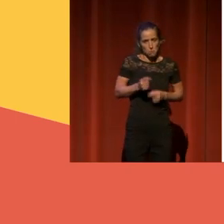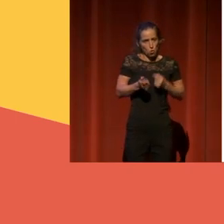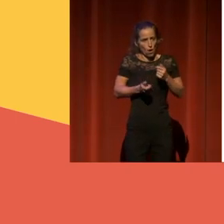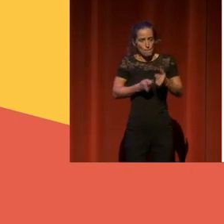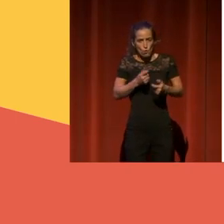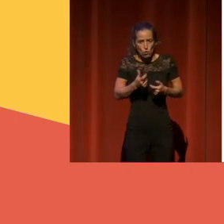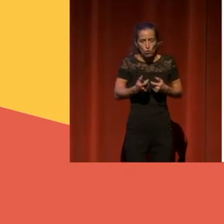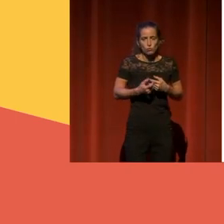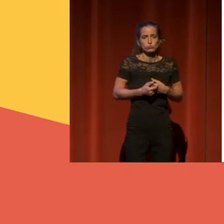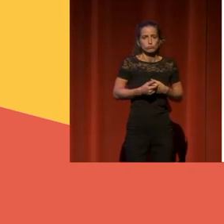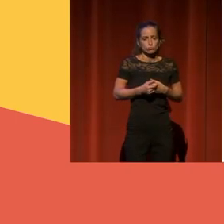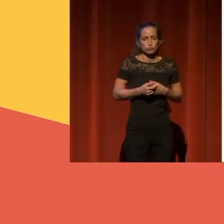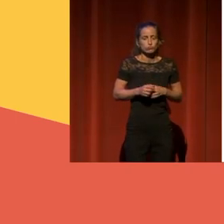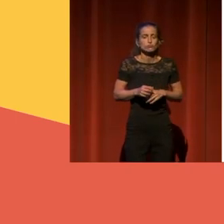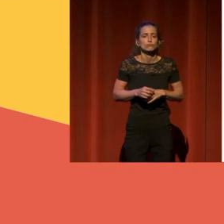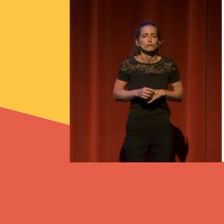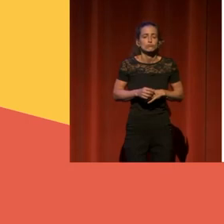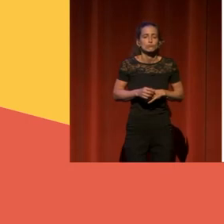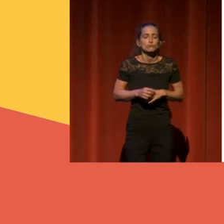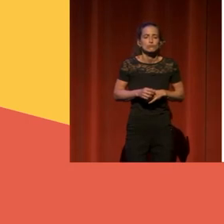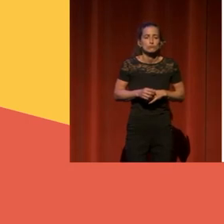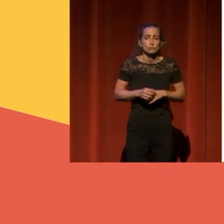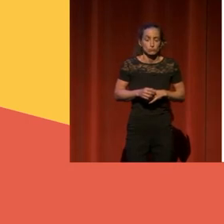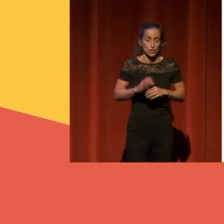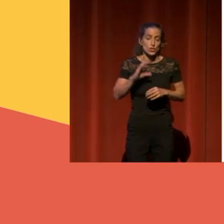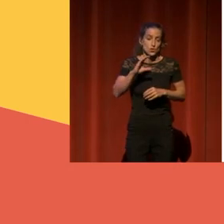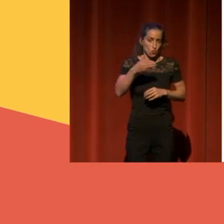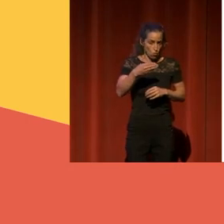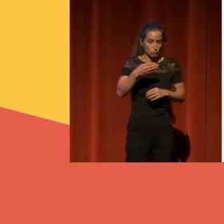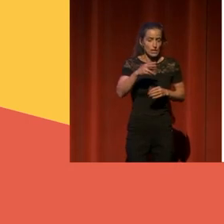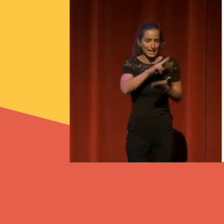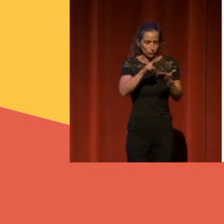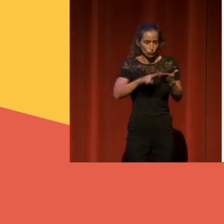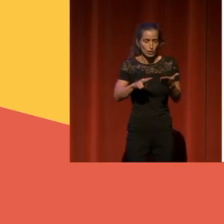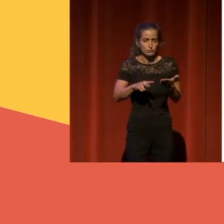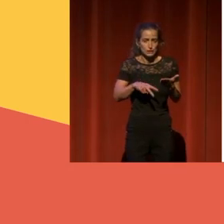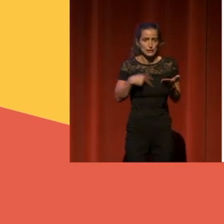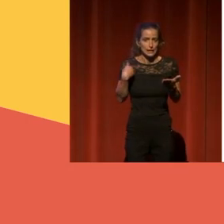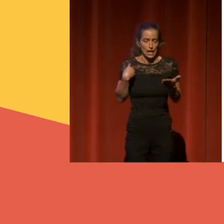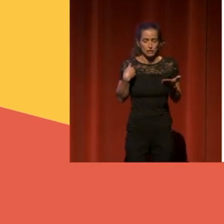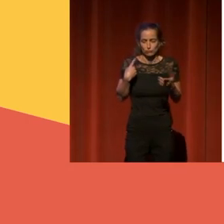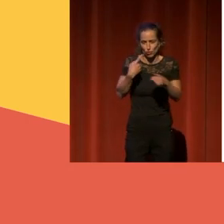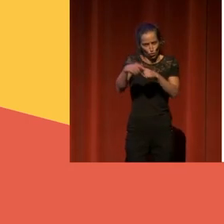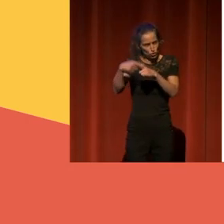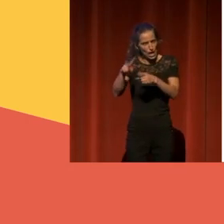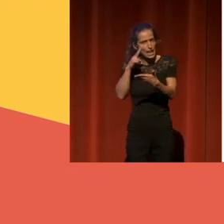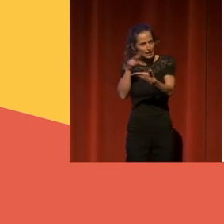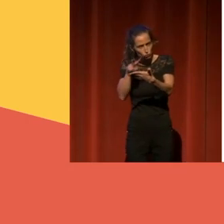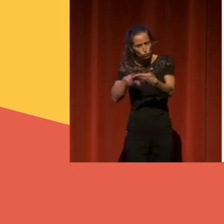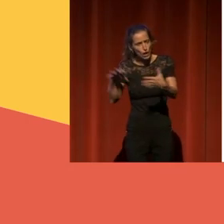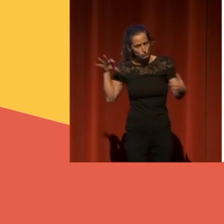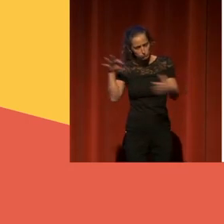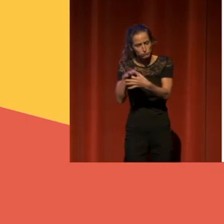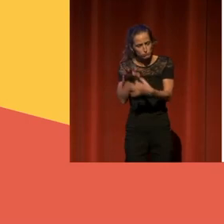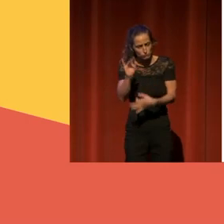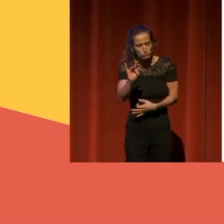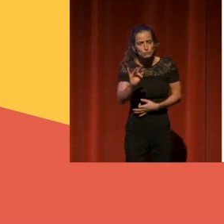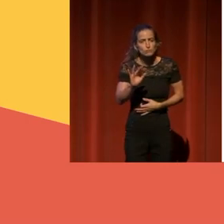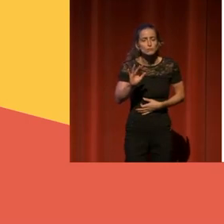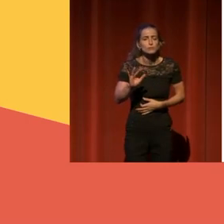Y es verdad que los clubes de lectura, como muchos aspectos que están relacionados con la lectura, cuando se incluyen